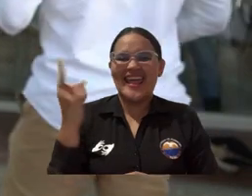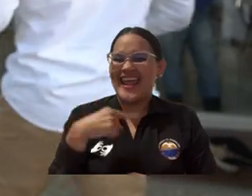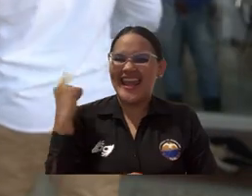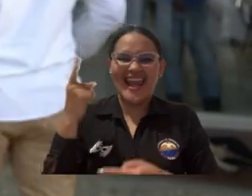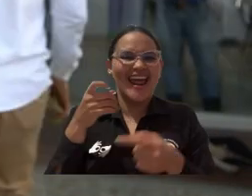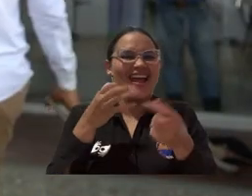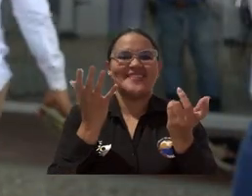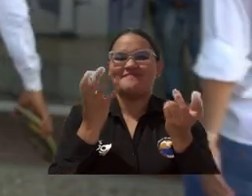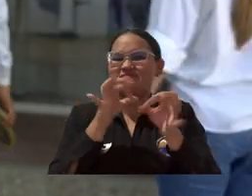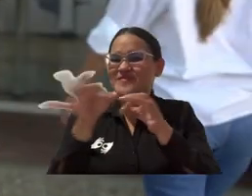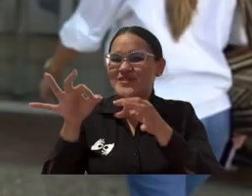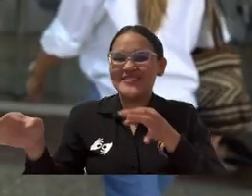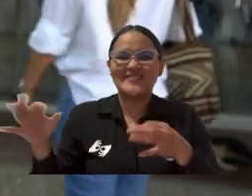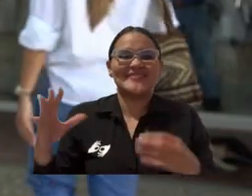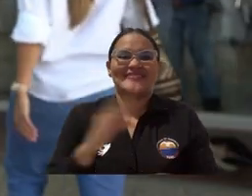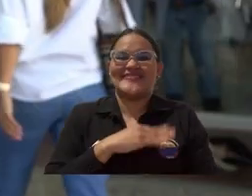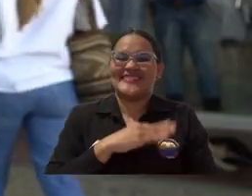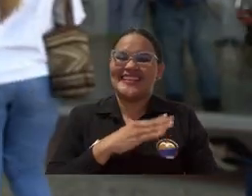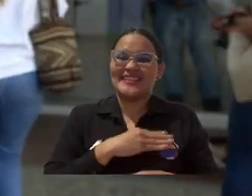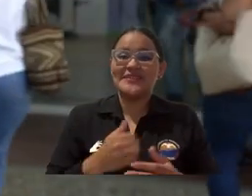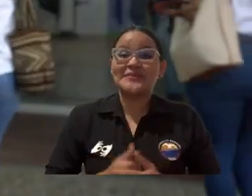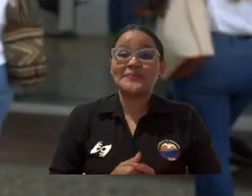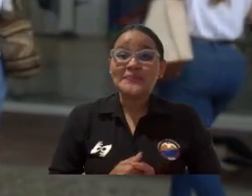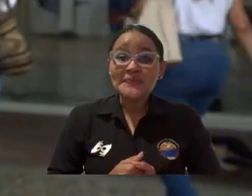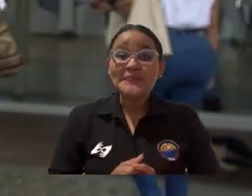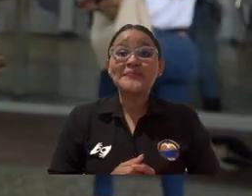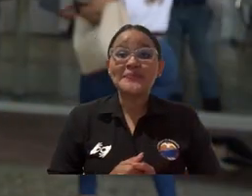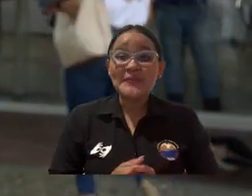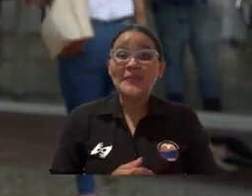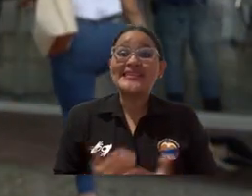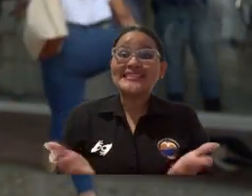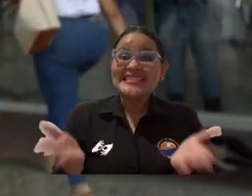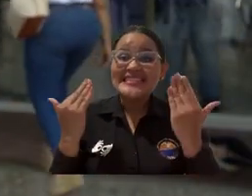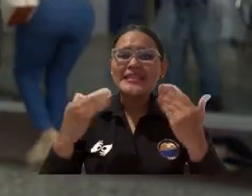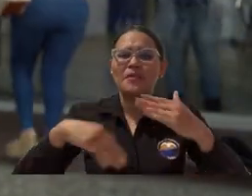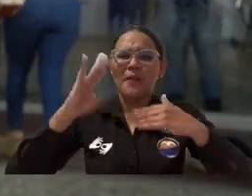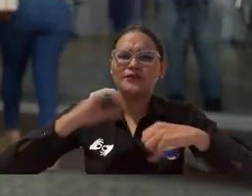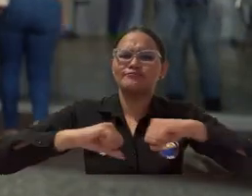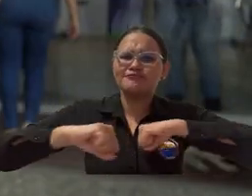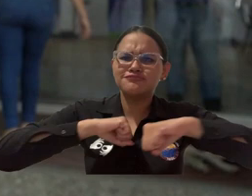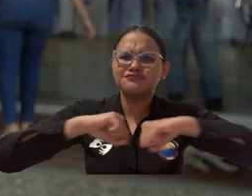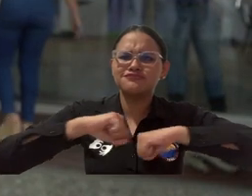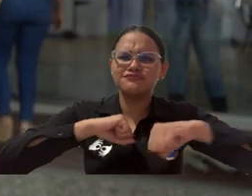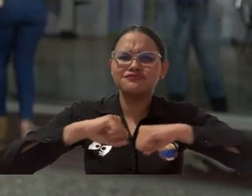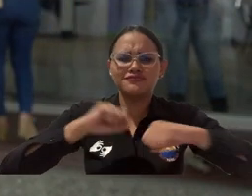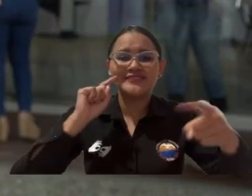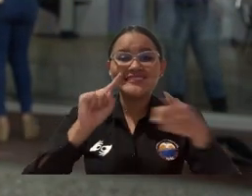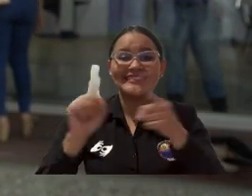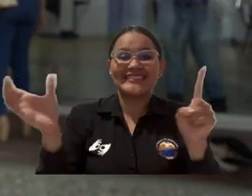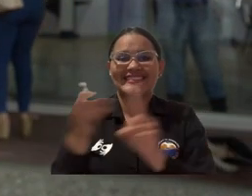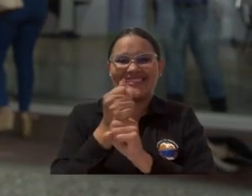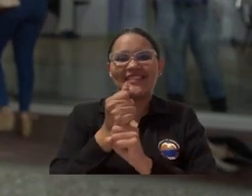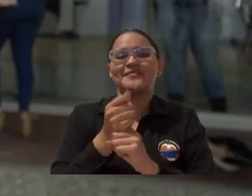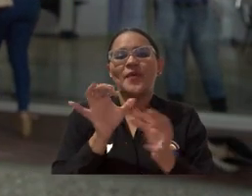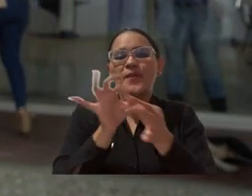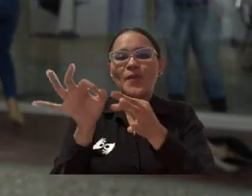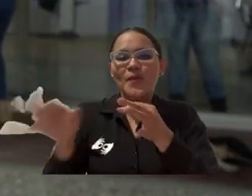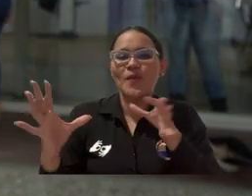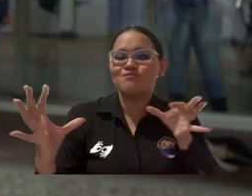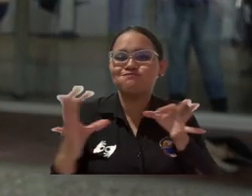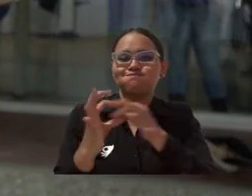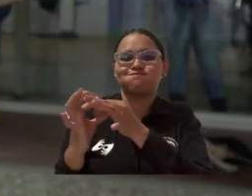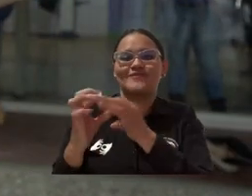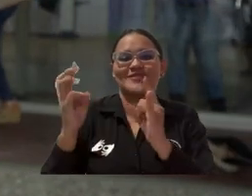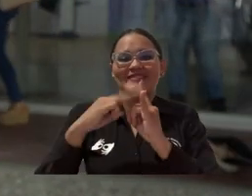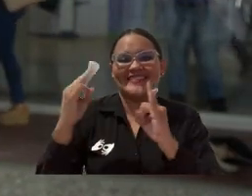importante proyecto está dando resultados y son los primeros frutos de este trabajo articulado en conjunto los municipios